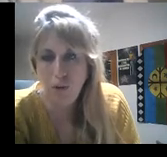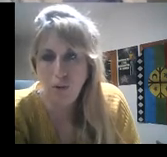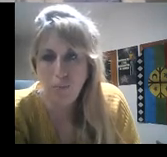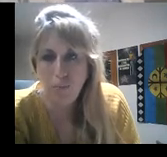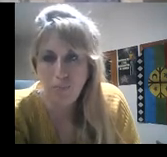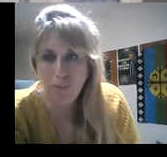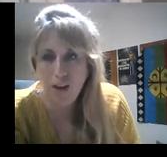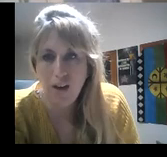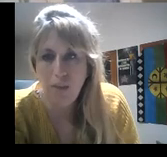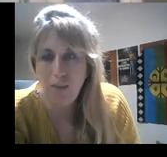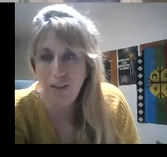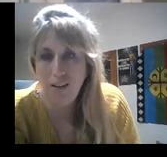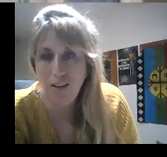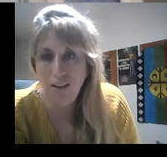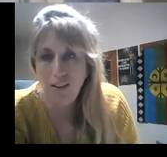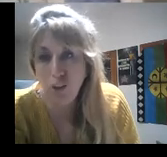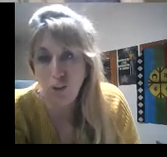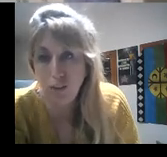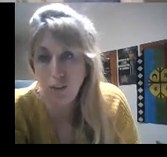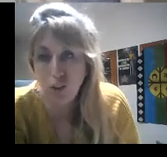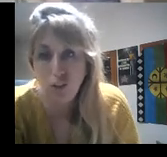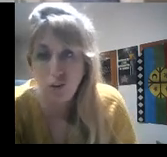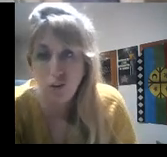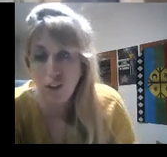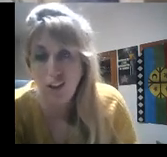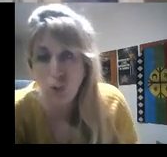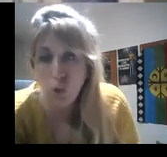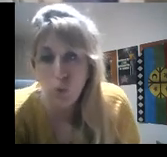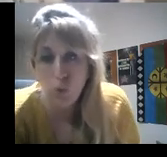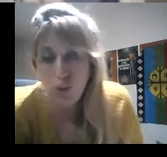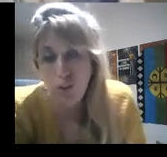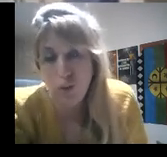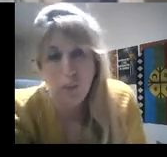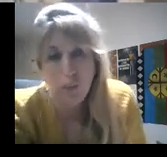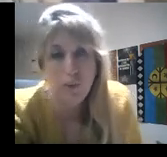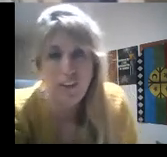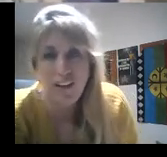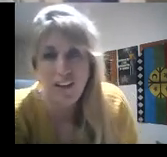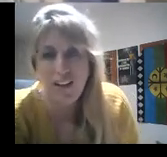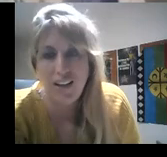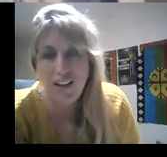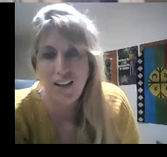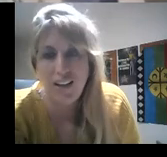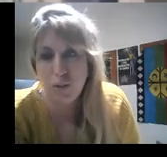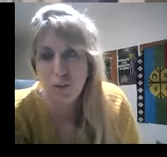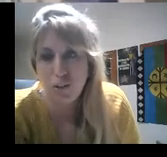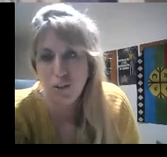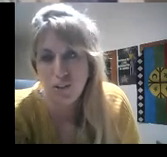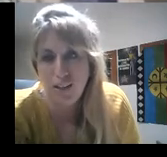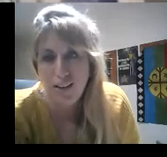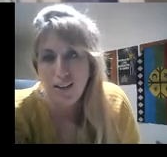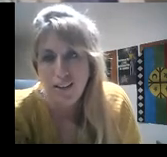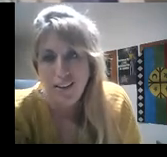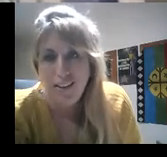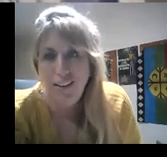Por ejemplo, a mí, de todos los que me tocó corregir, solo uno no correspondía a poco